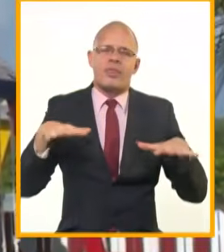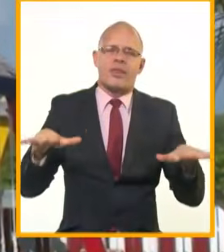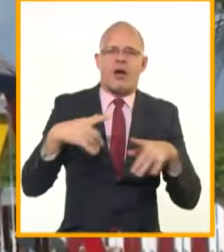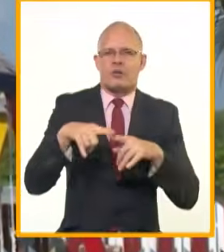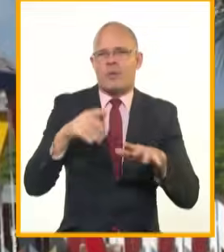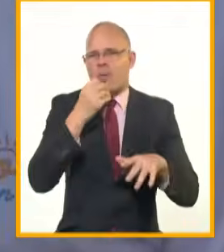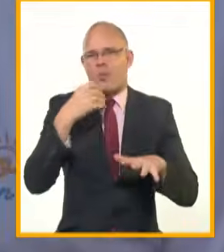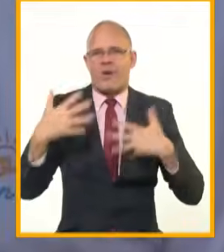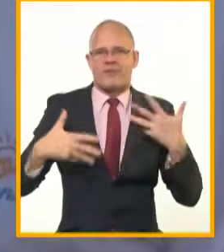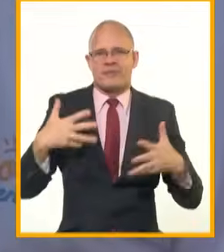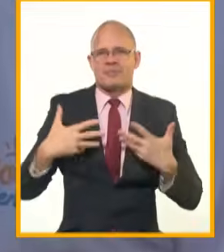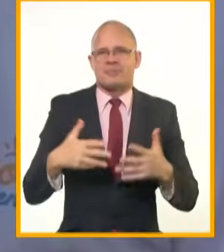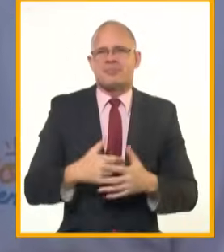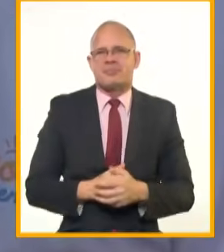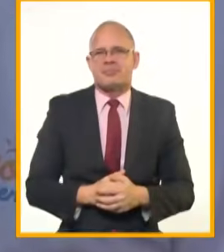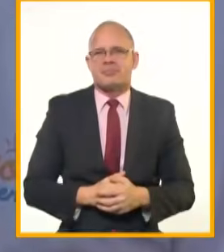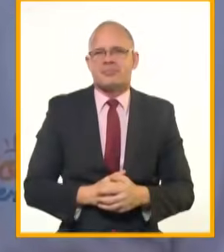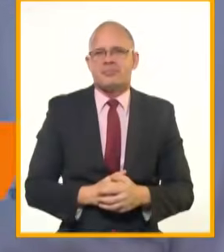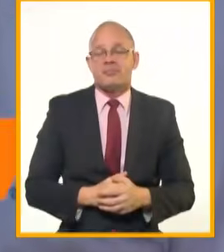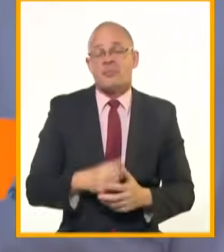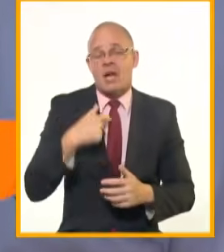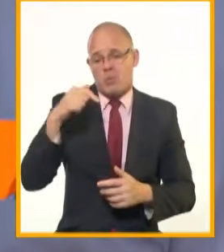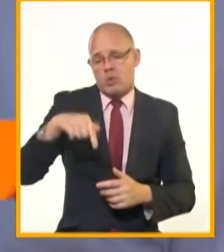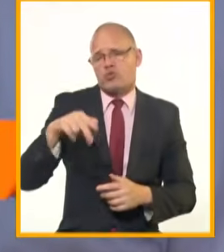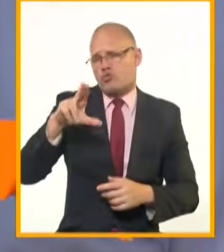diversión. Esta es una instalación relativamente nueva,